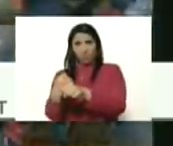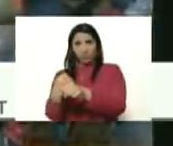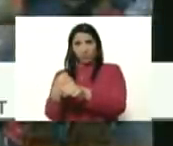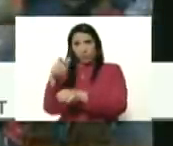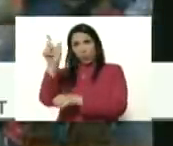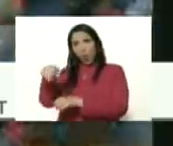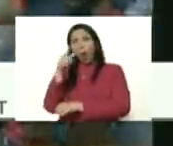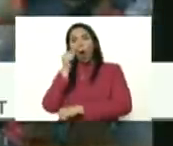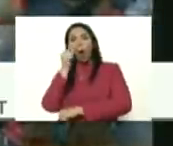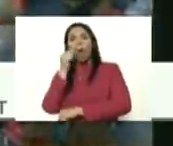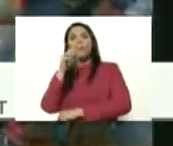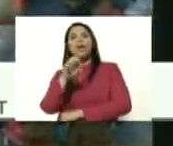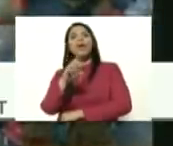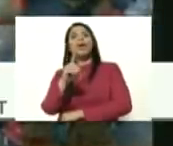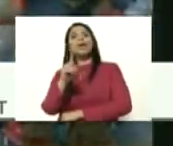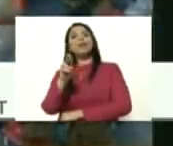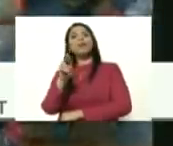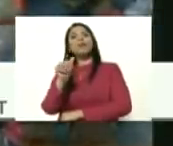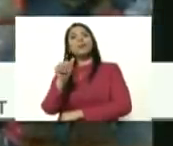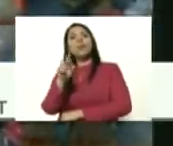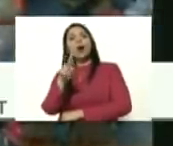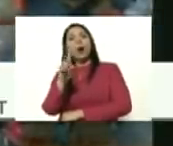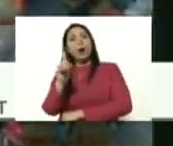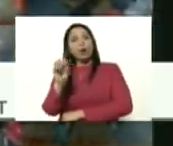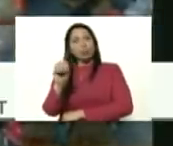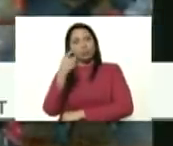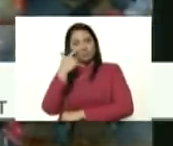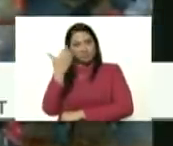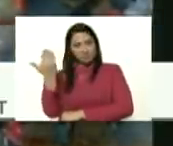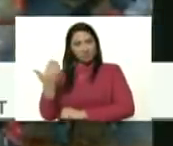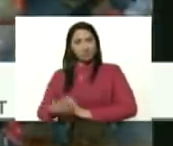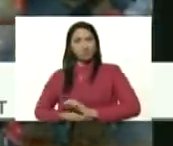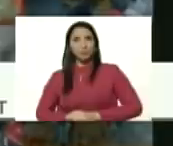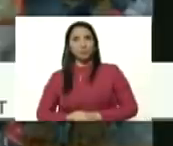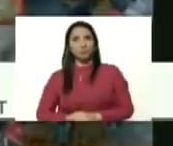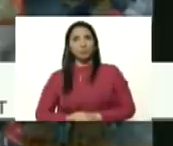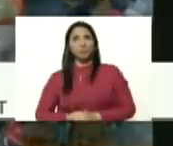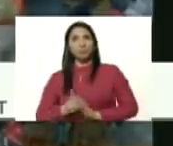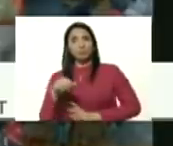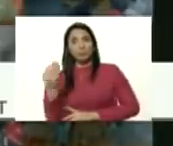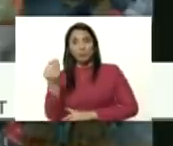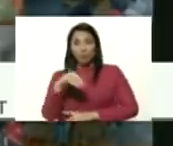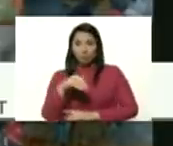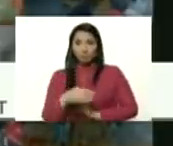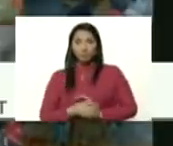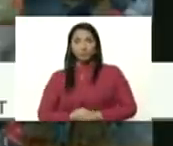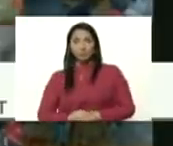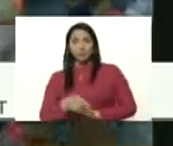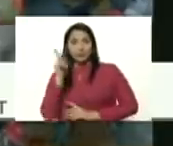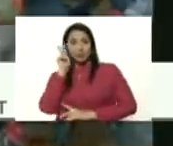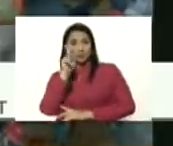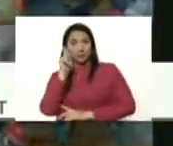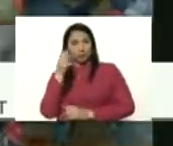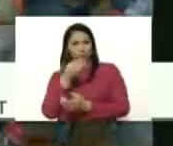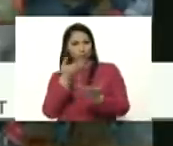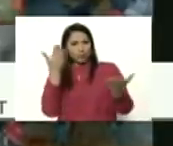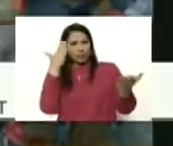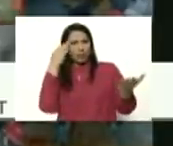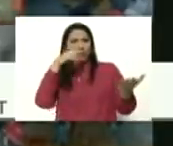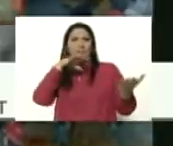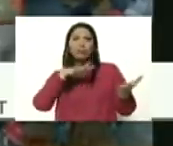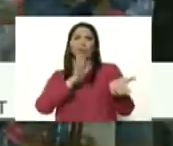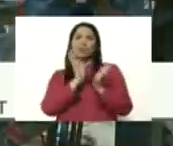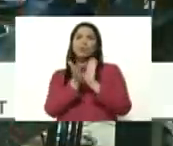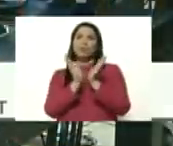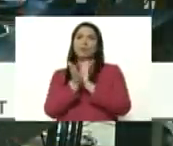los trabajadores, de las trabajadoras. Eduardo, además, es profesor, saben ustedes, de historia y